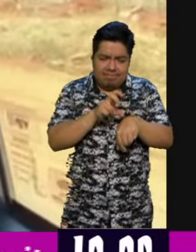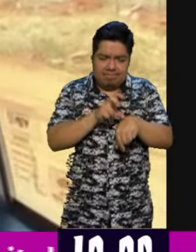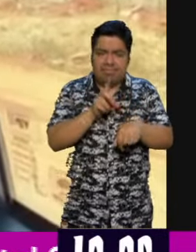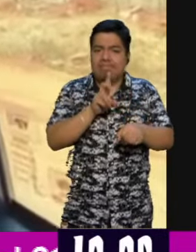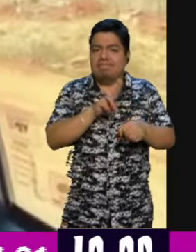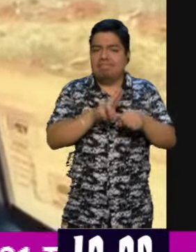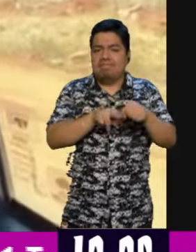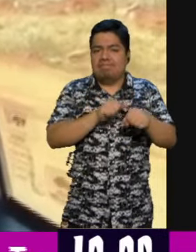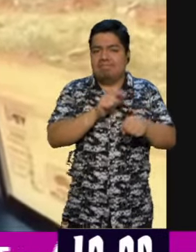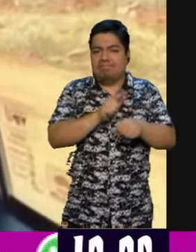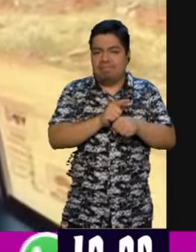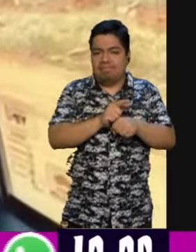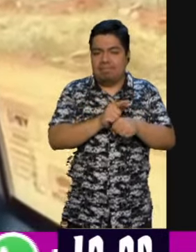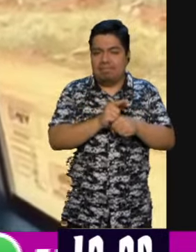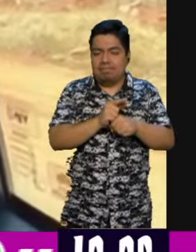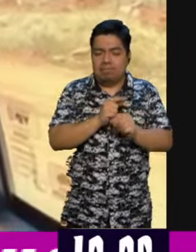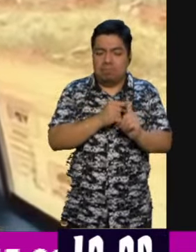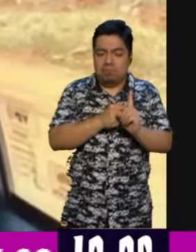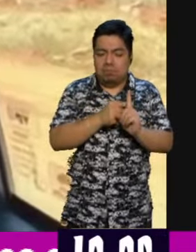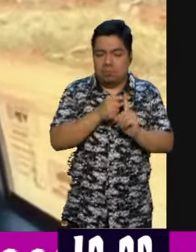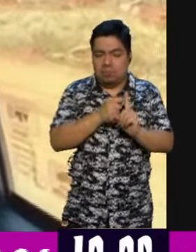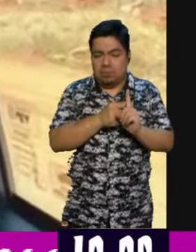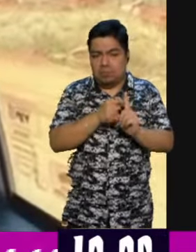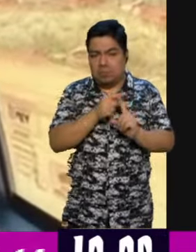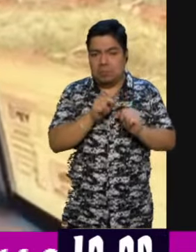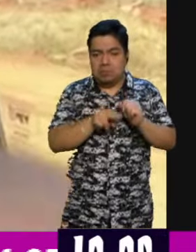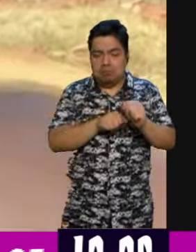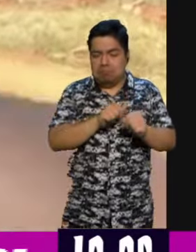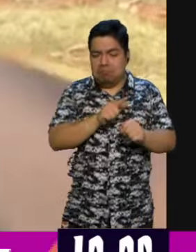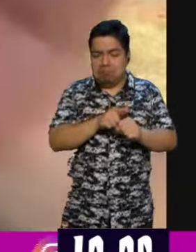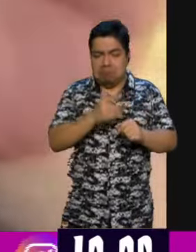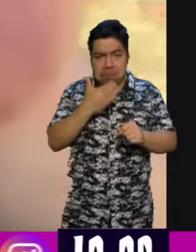Entonces, bueno, a temperatura normal, si ustedes lavan los huevos,